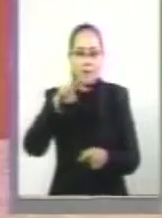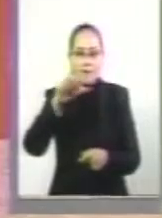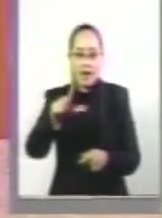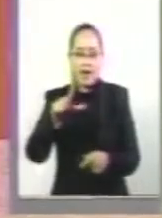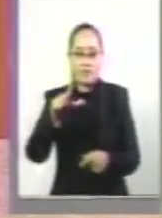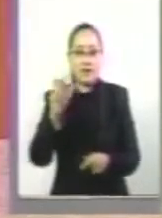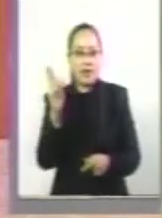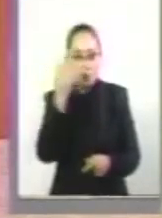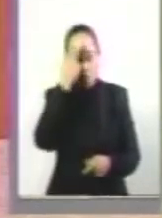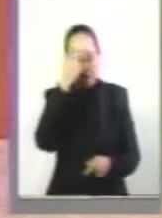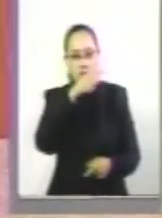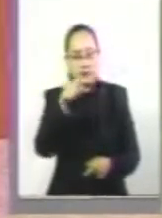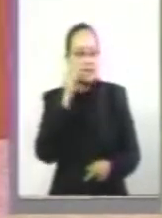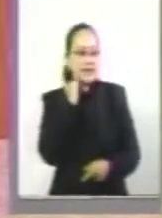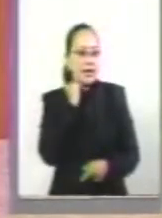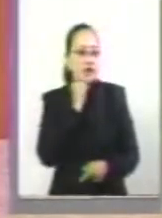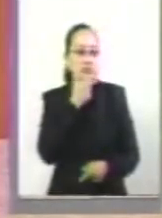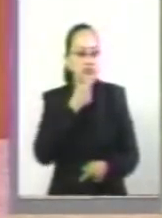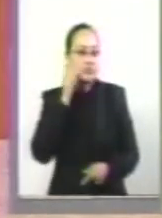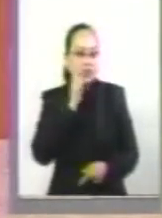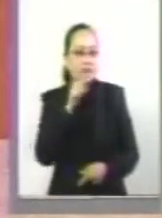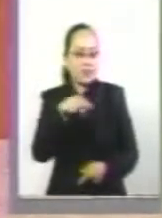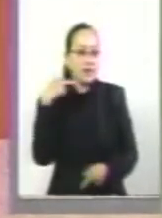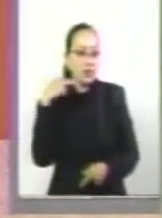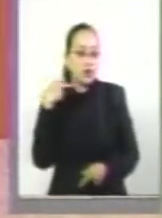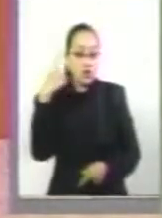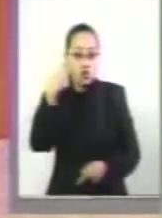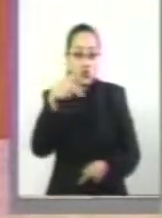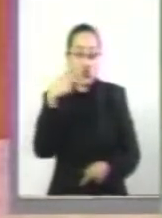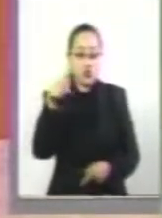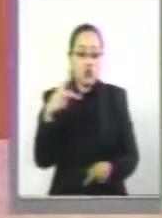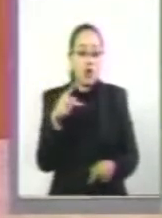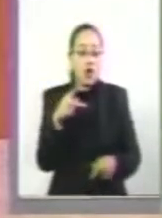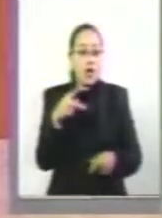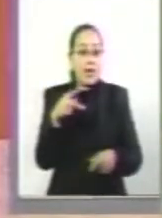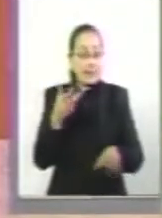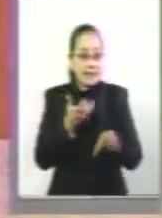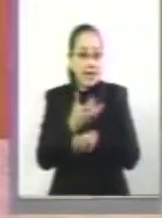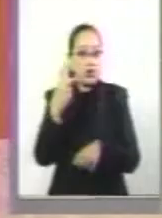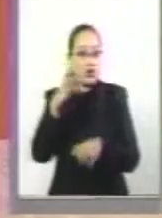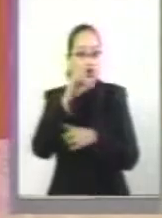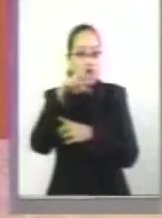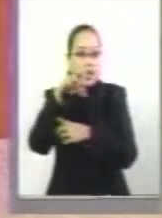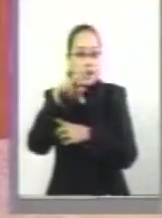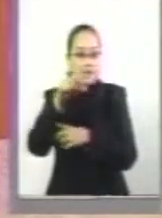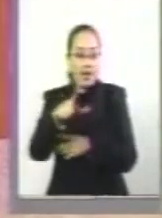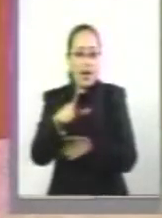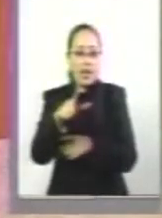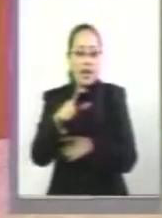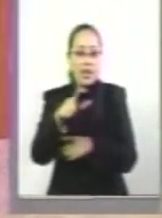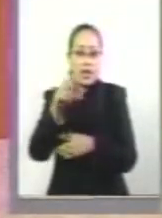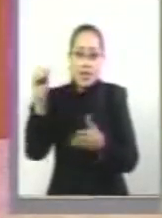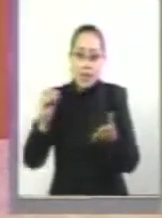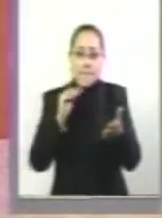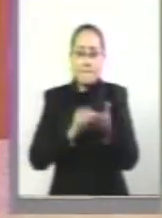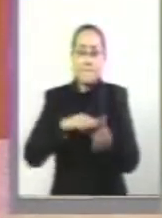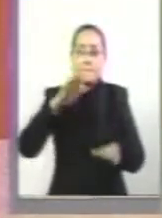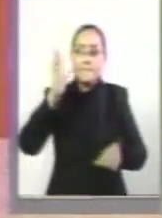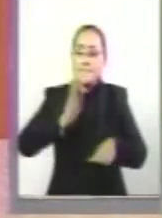senador, senadora de Veracruz, su estado, el último reporte de Coneval, es el estado que más pobres le aportó al